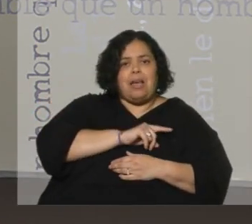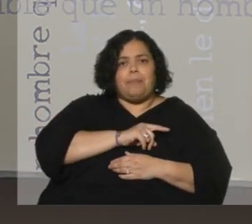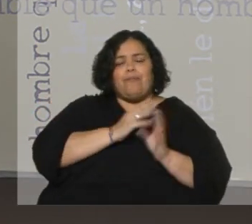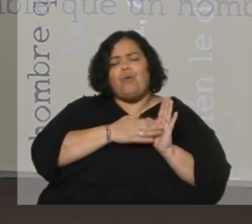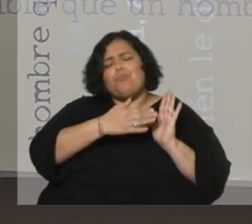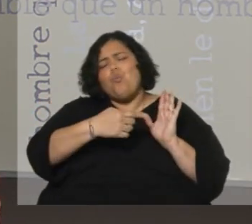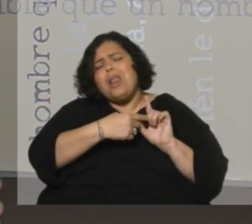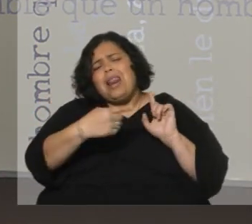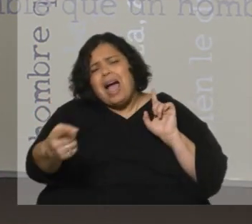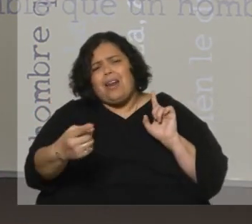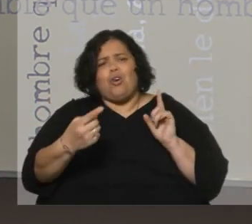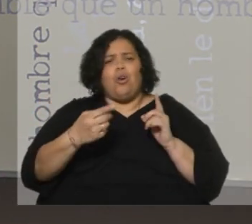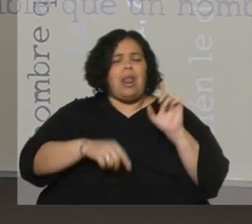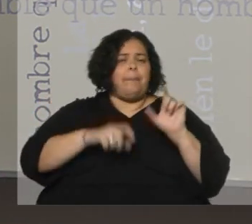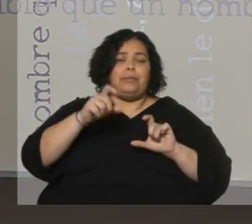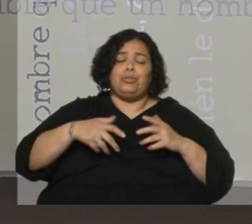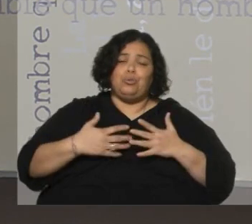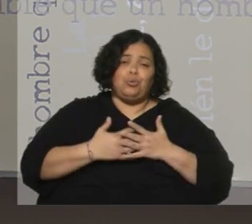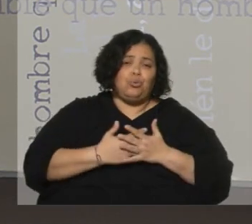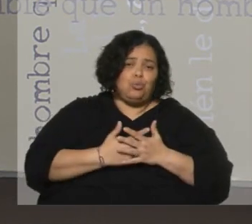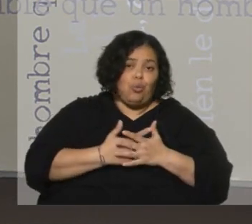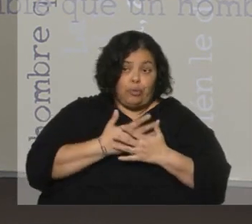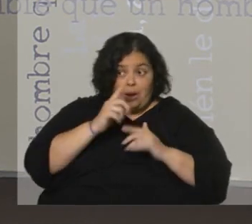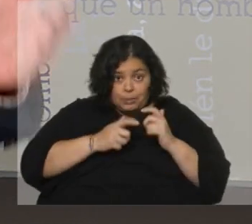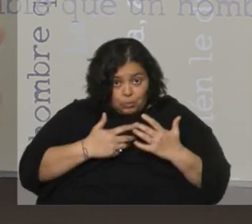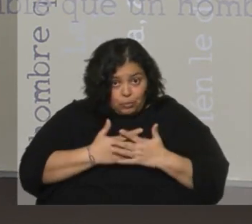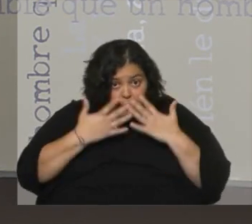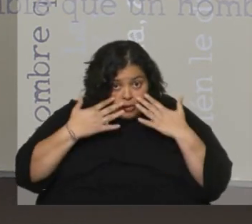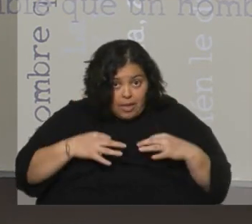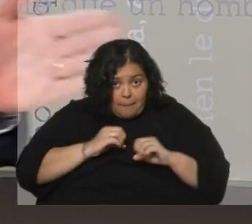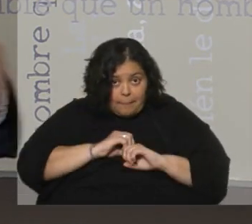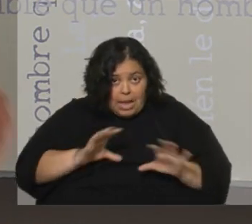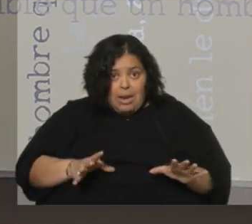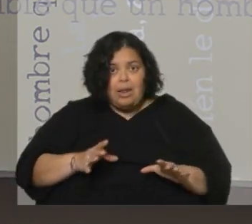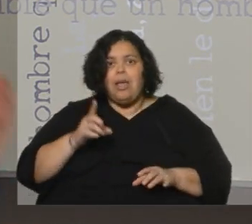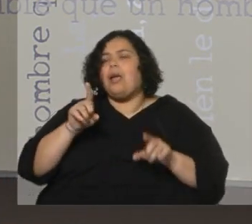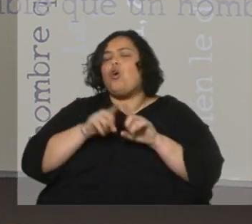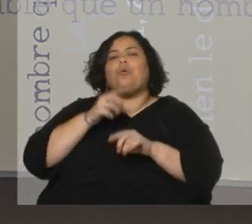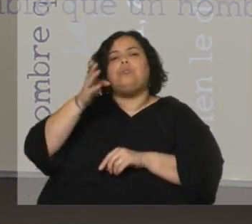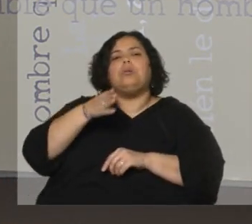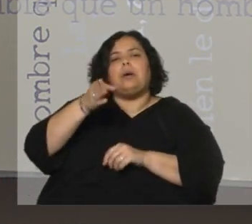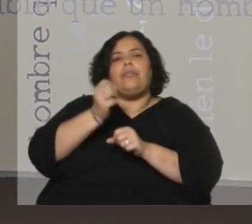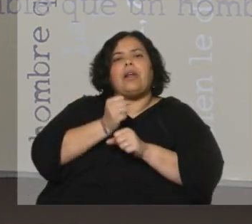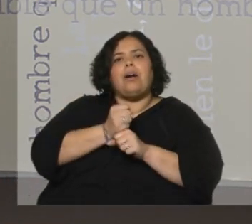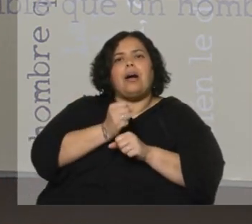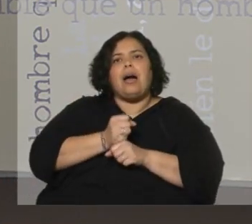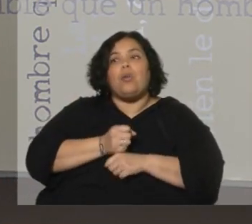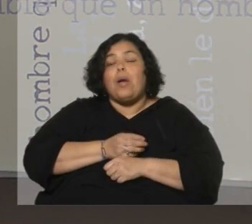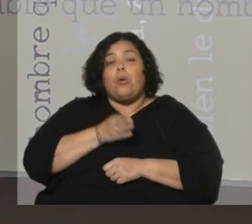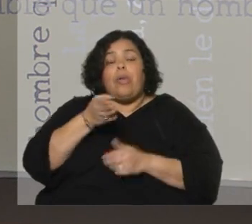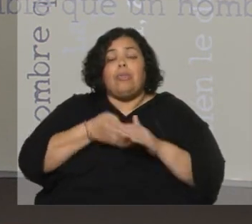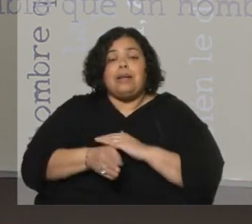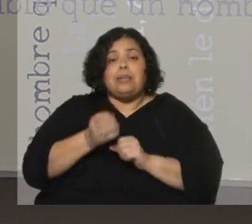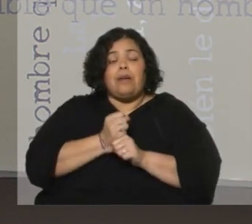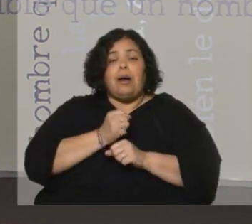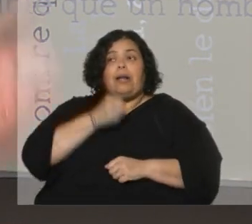dura mucha gente y la gente se un momento que pasa muy mal es como que usted vaya a trabajar y y y y lo boxean en el momento que entra que entra a